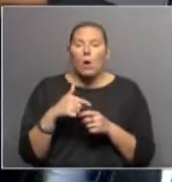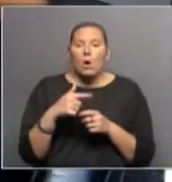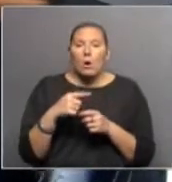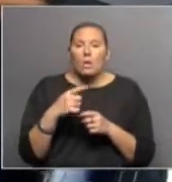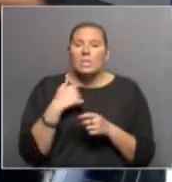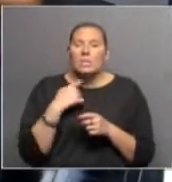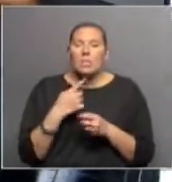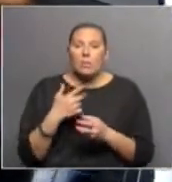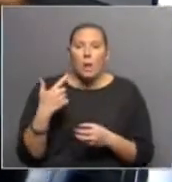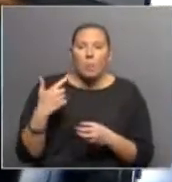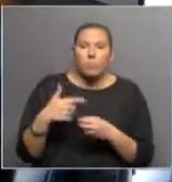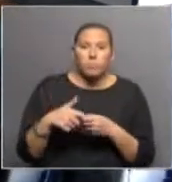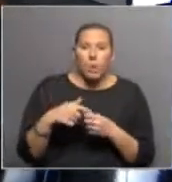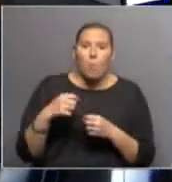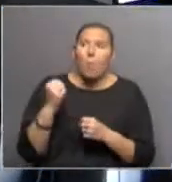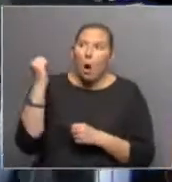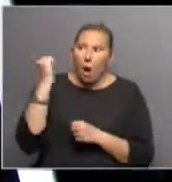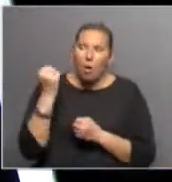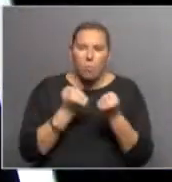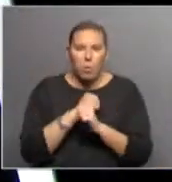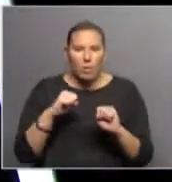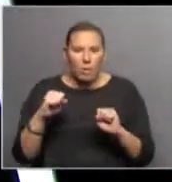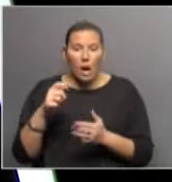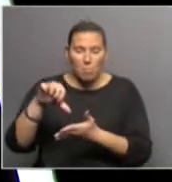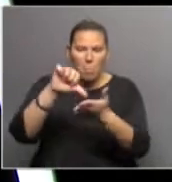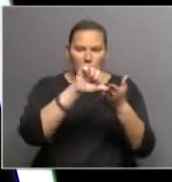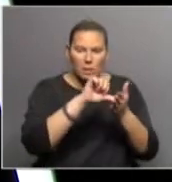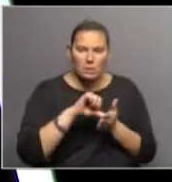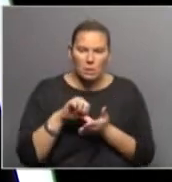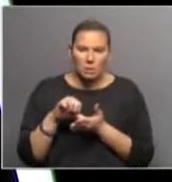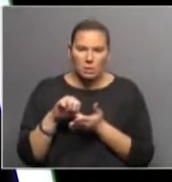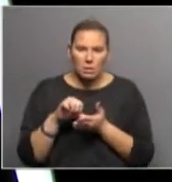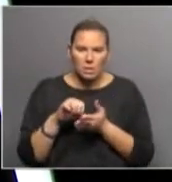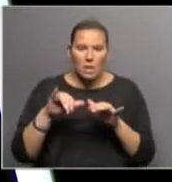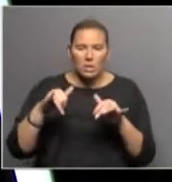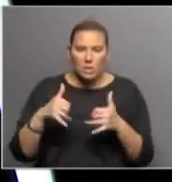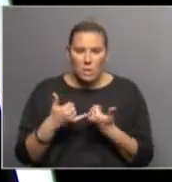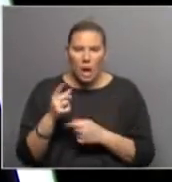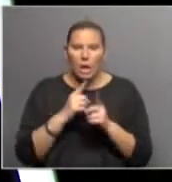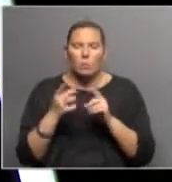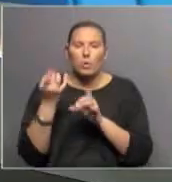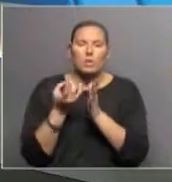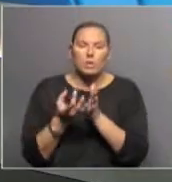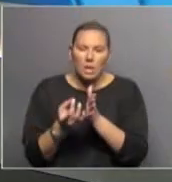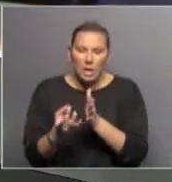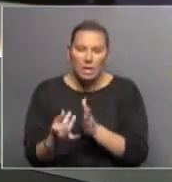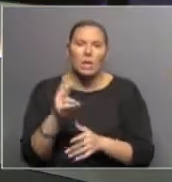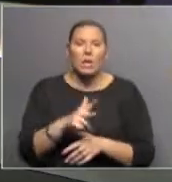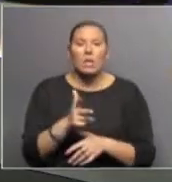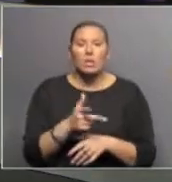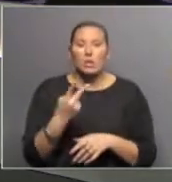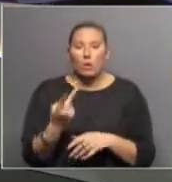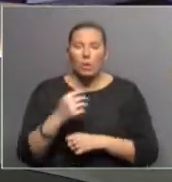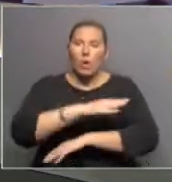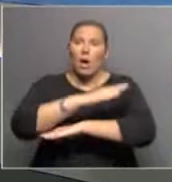algunos vehículos que ya se ven en otras partes del mundo. Hay países que están ya poniendo en circulación algunos trenes que a pila de hidrógeno,